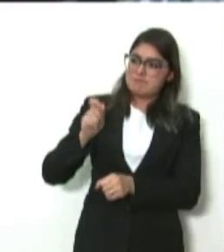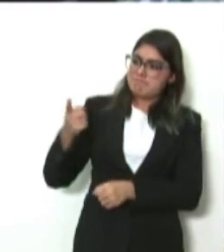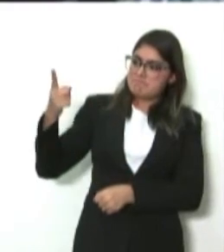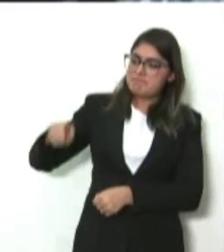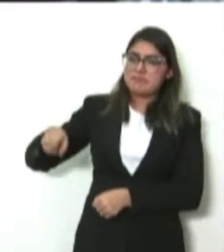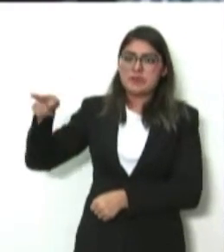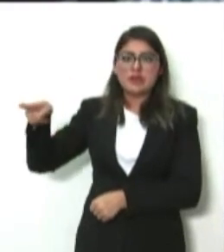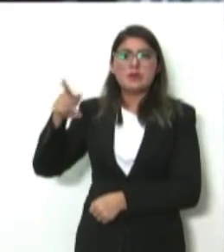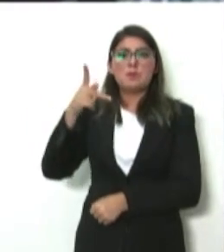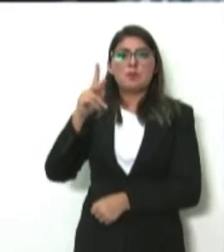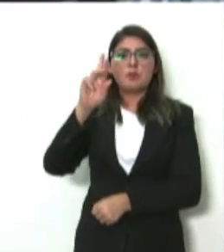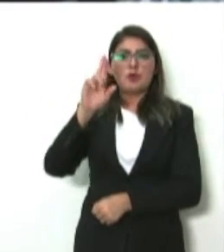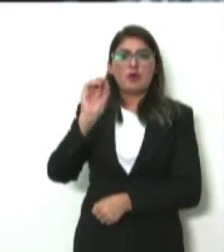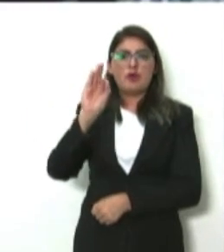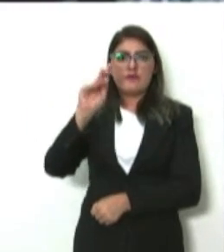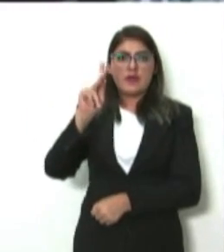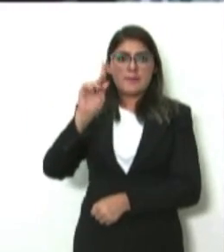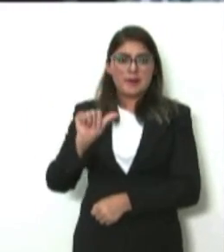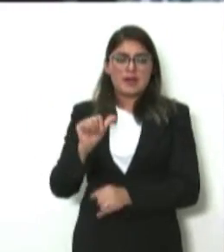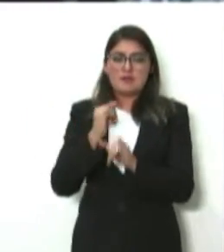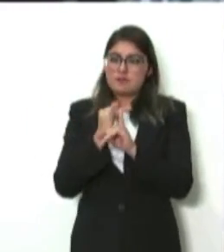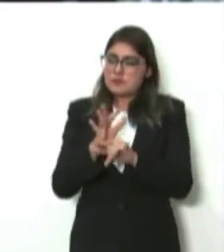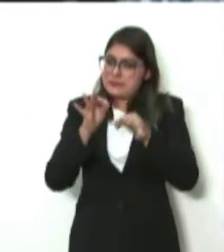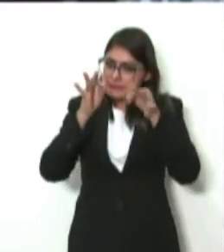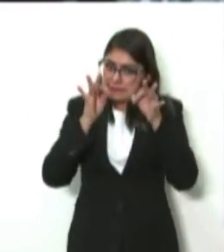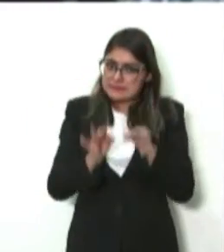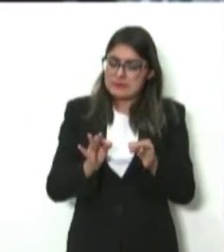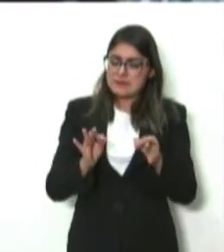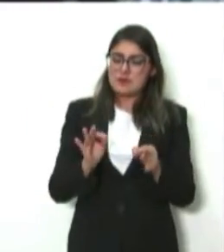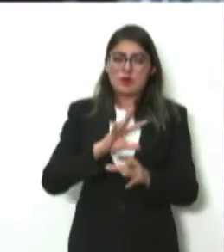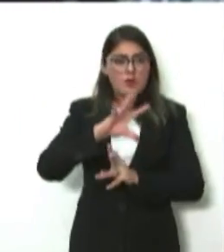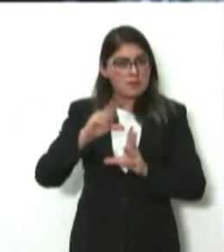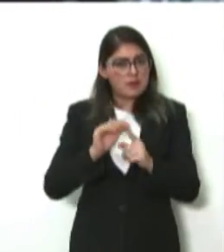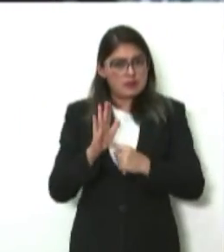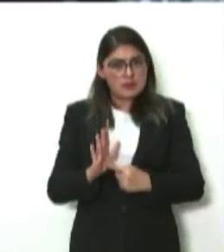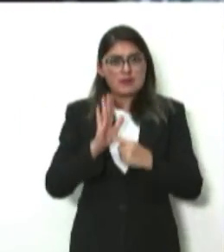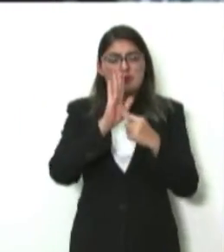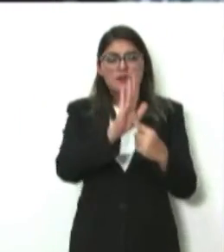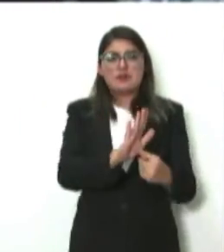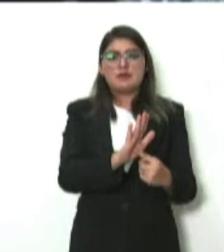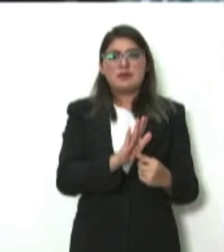que cumpla con informar debidamente sobre este asunto y que quede